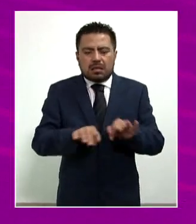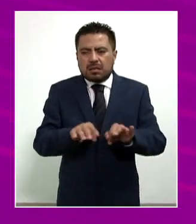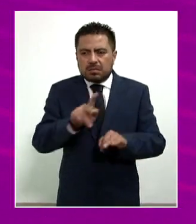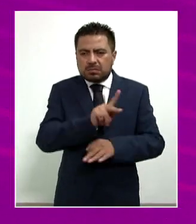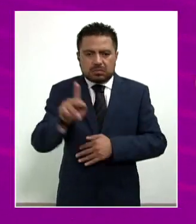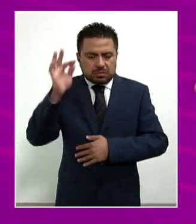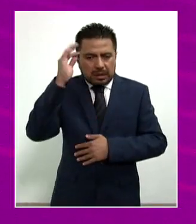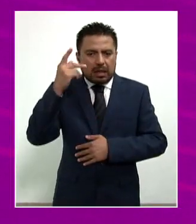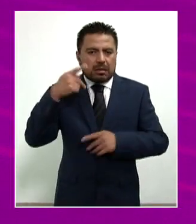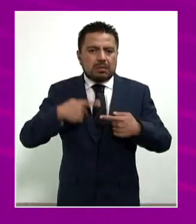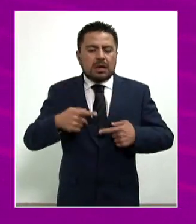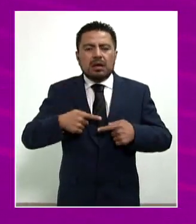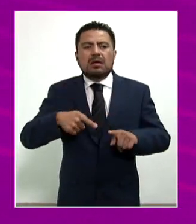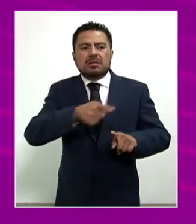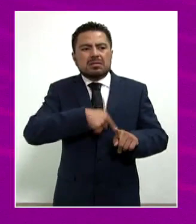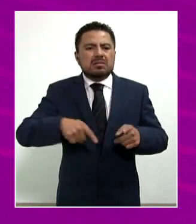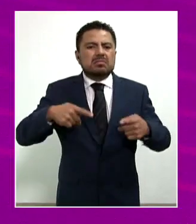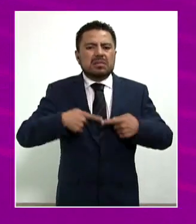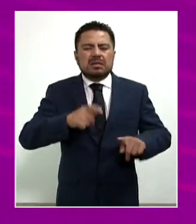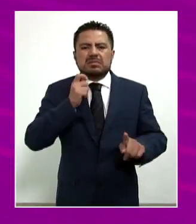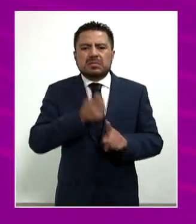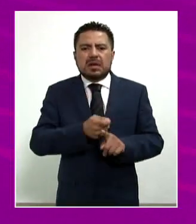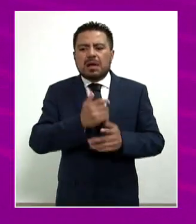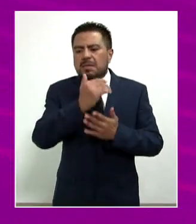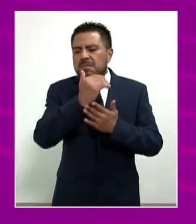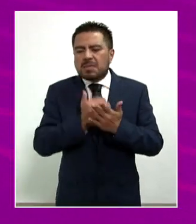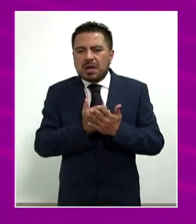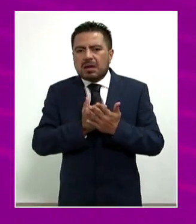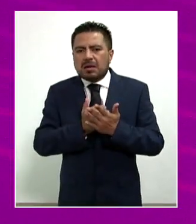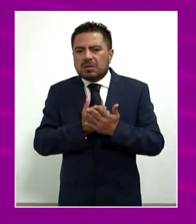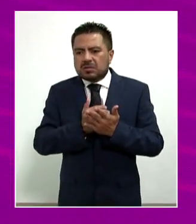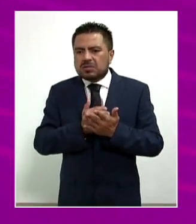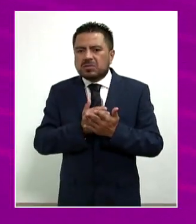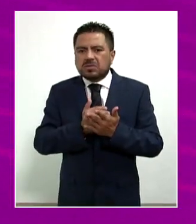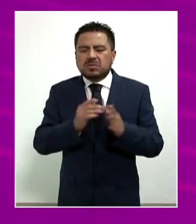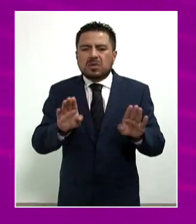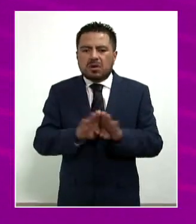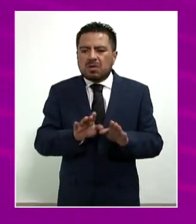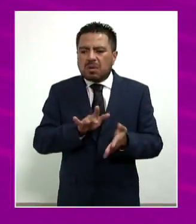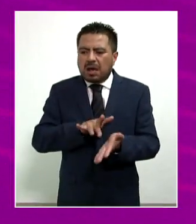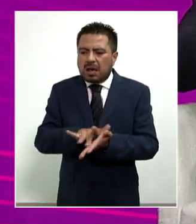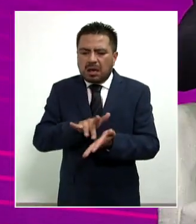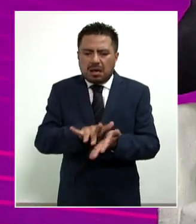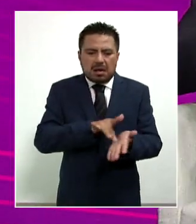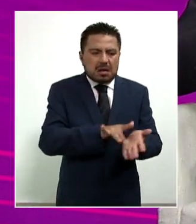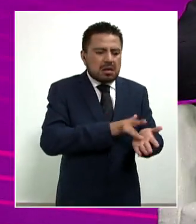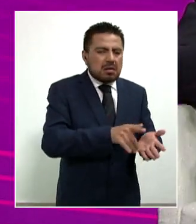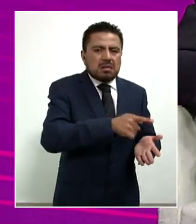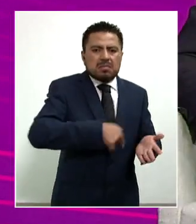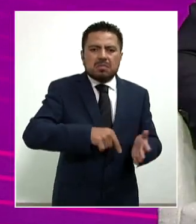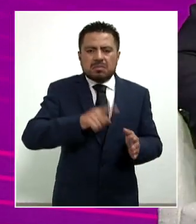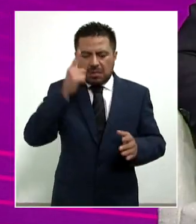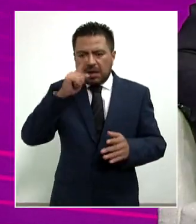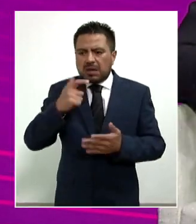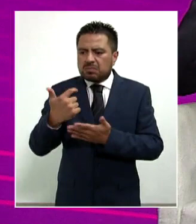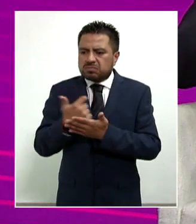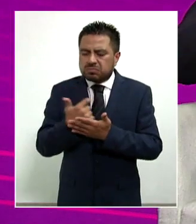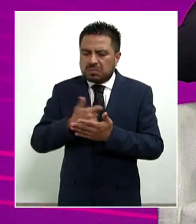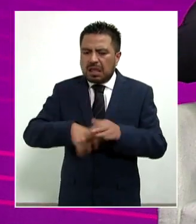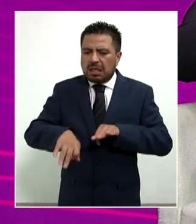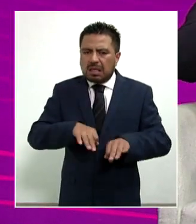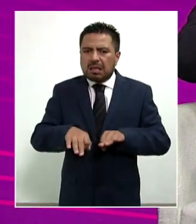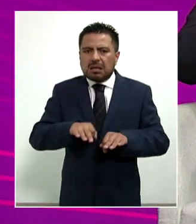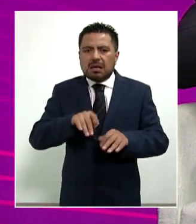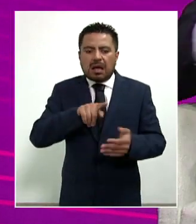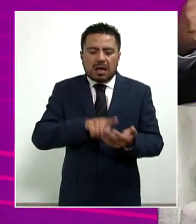decir, la gente tiene menos de pedazo de pastel para obtener de sueldos y salarios. Entonces,